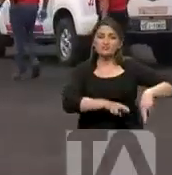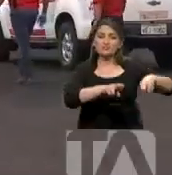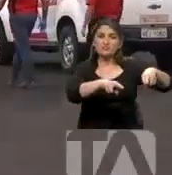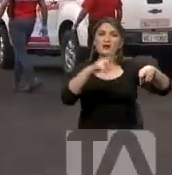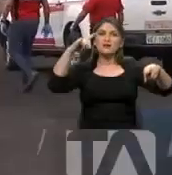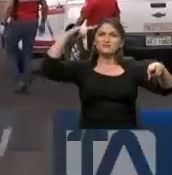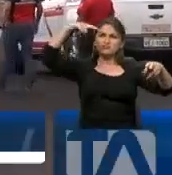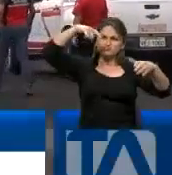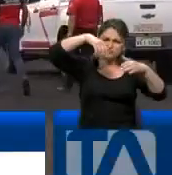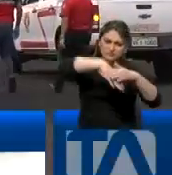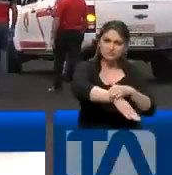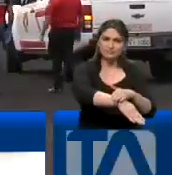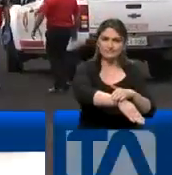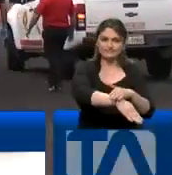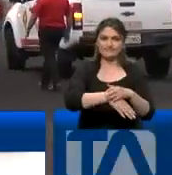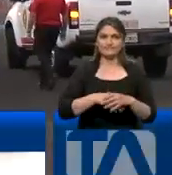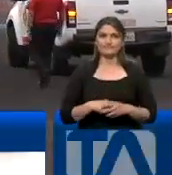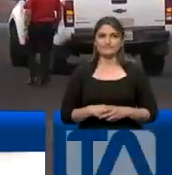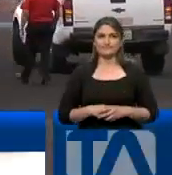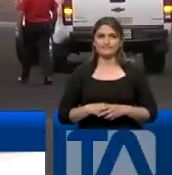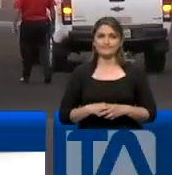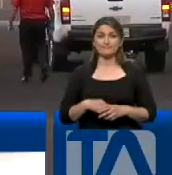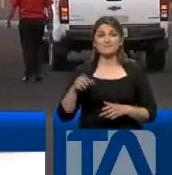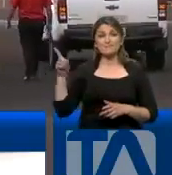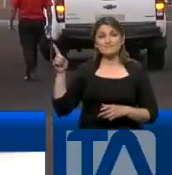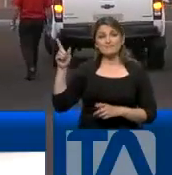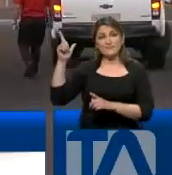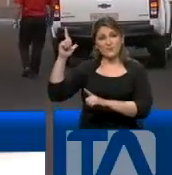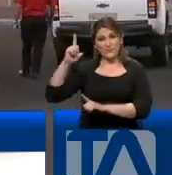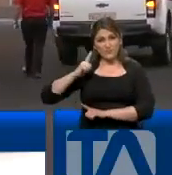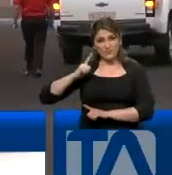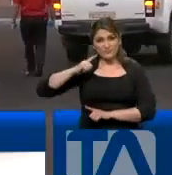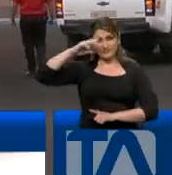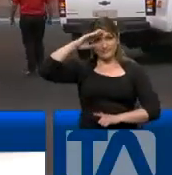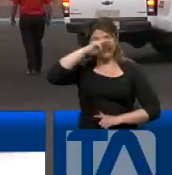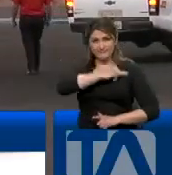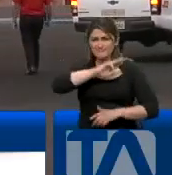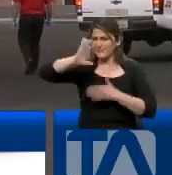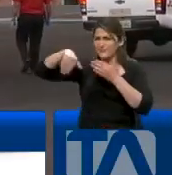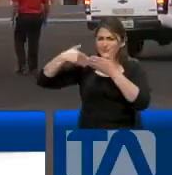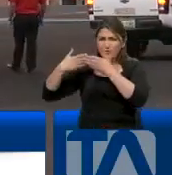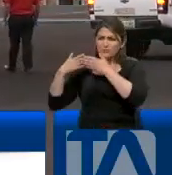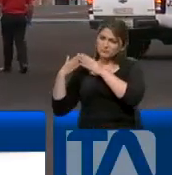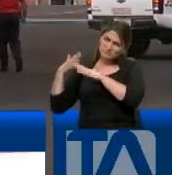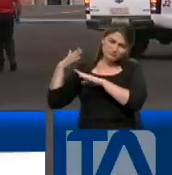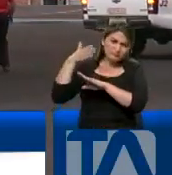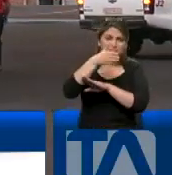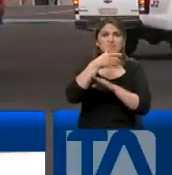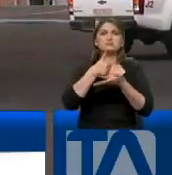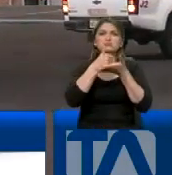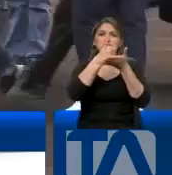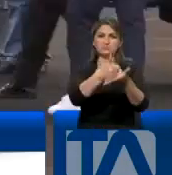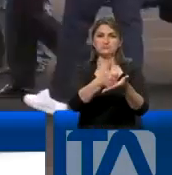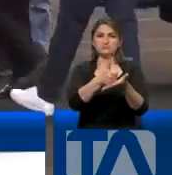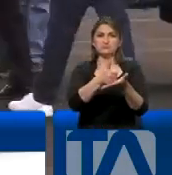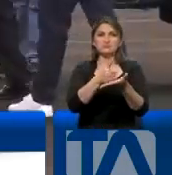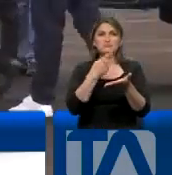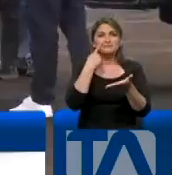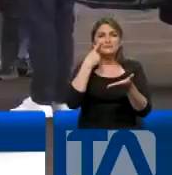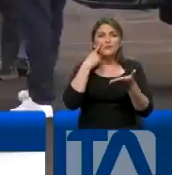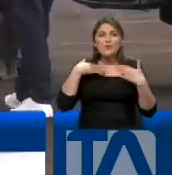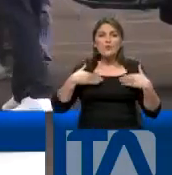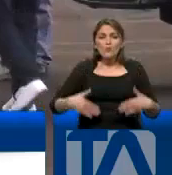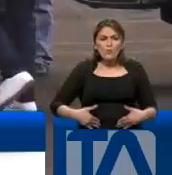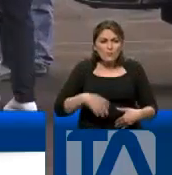Los equipos de rescate de la Policía Nacional, Ejército y Cuerpo de Bomberos, hasta la tarde de este lunes, únicamente han logrado rescatar un solo